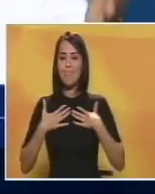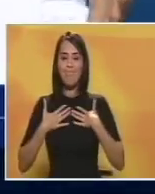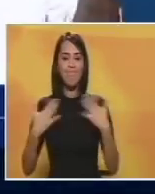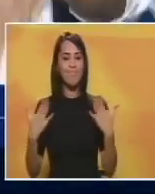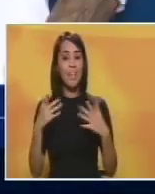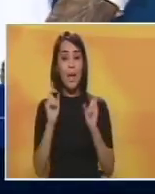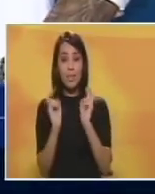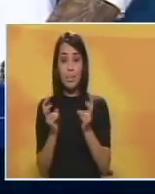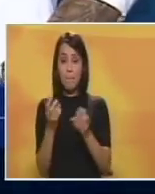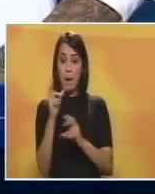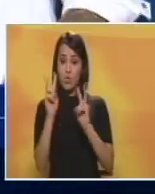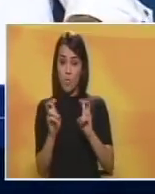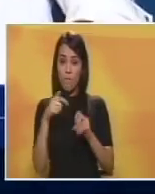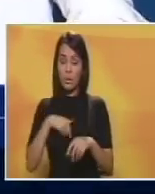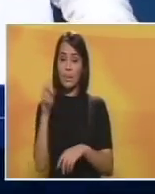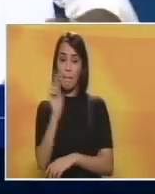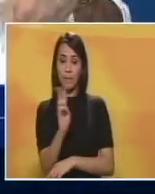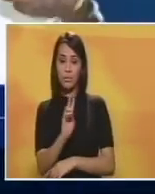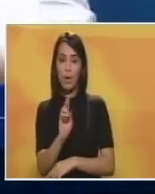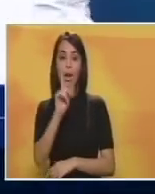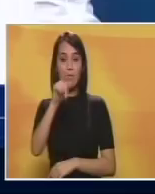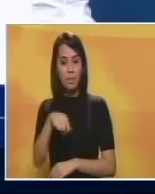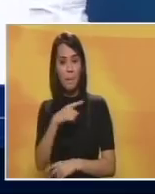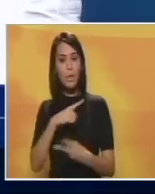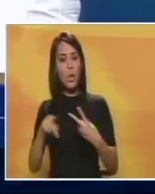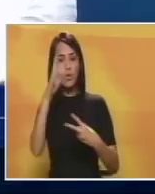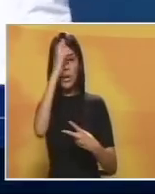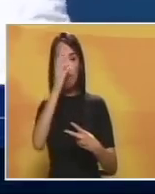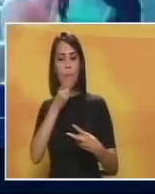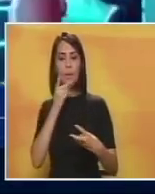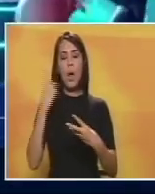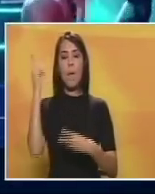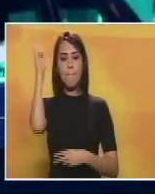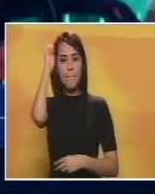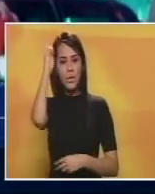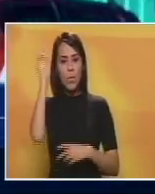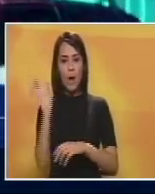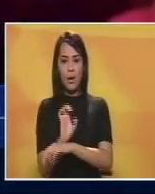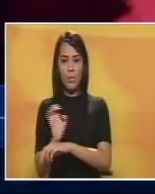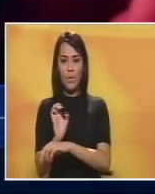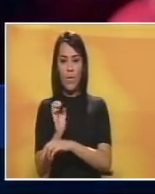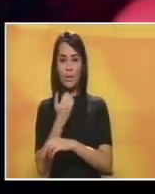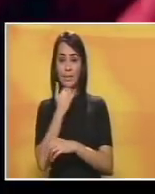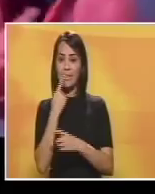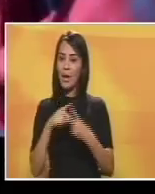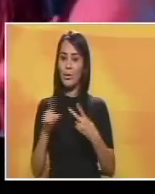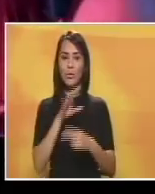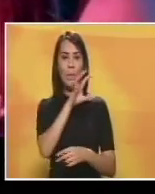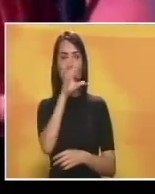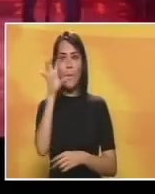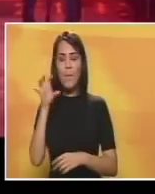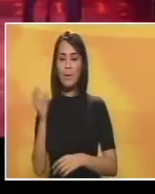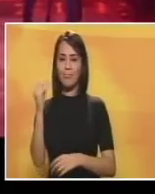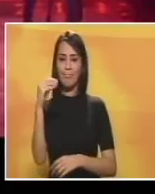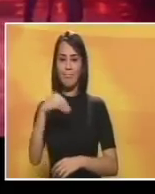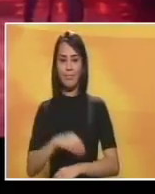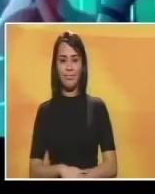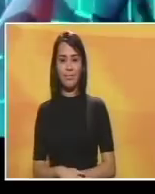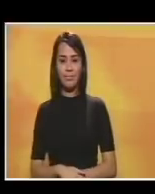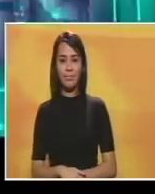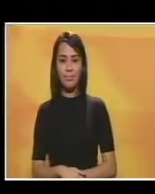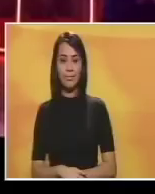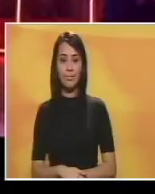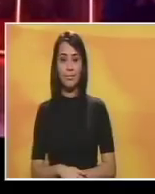que ya está sonando no solamente acá en Venezuela insistentemente, sino también en República Dominicana, Perú, Ecuador y pronto más países. Como decías,